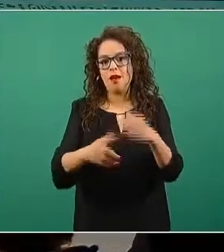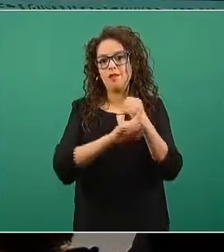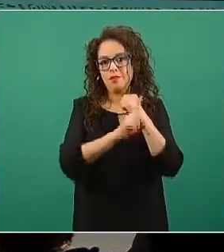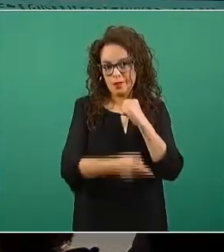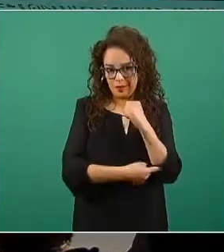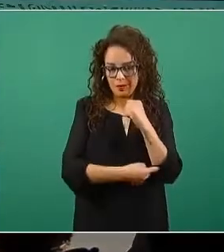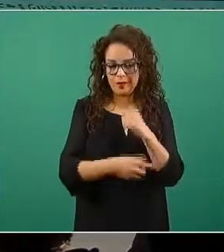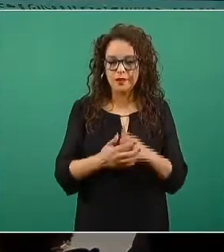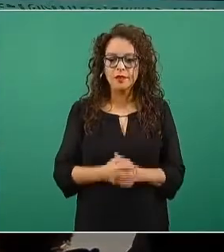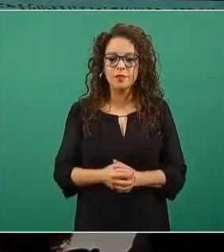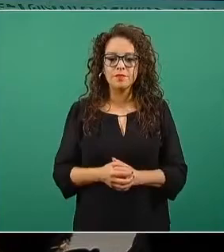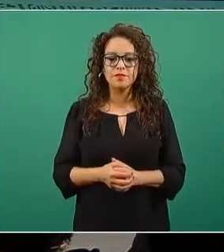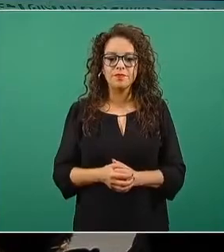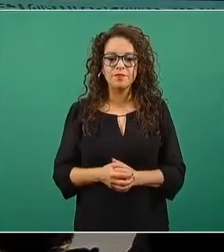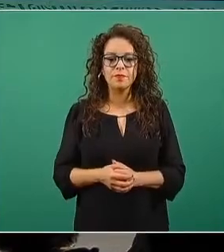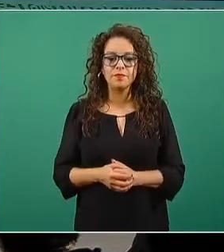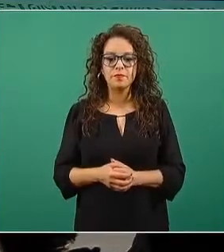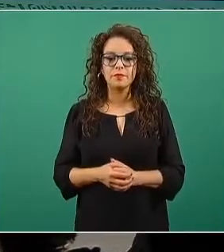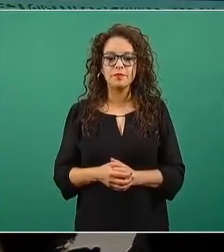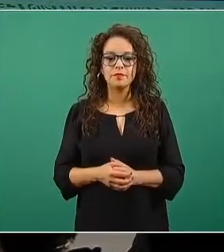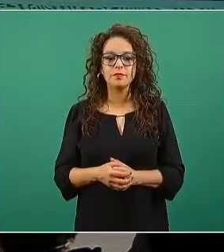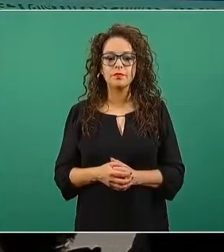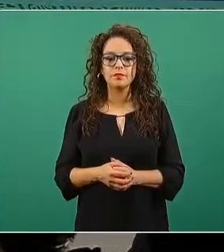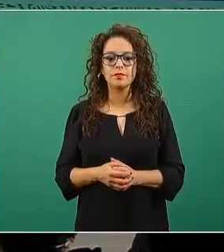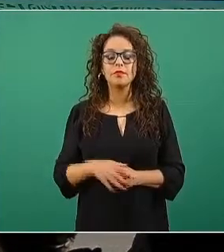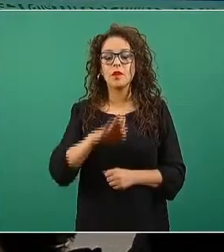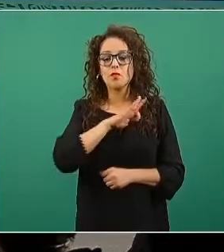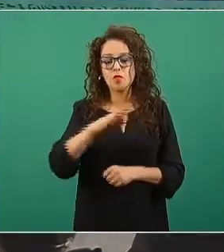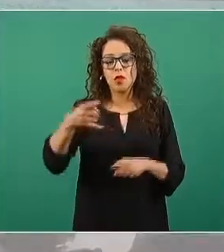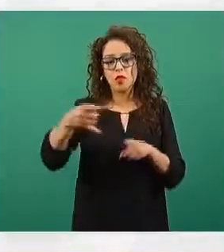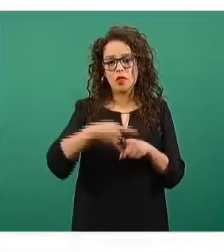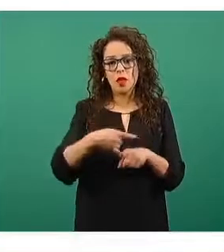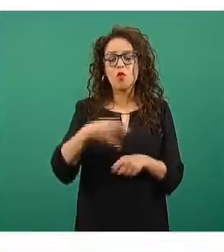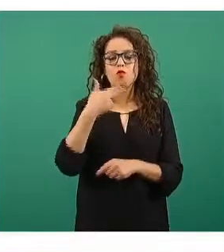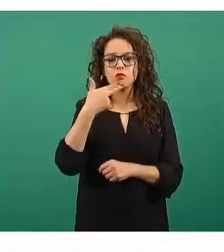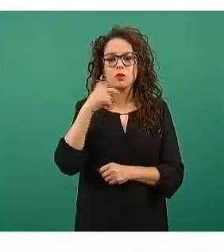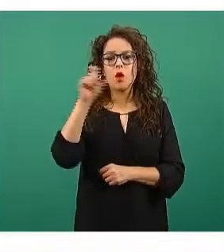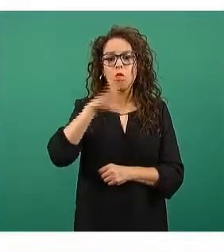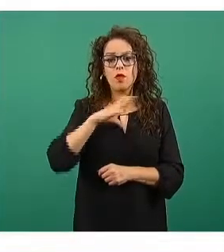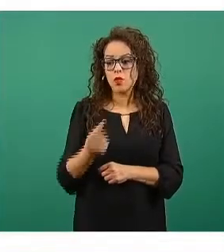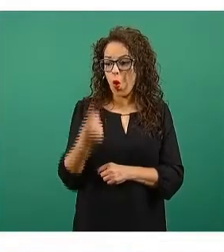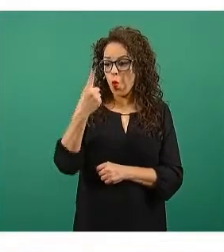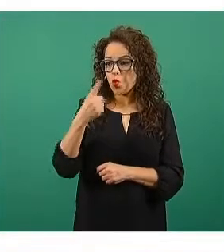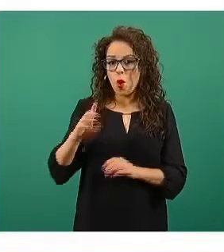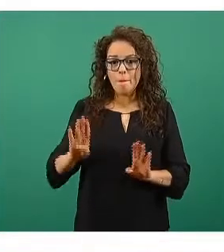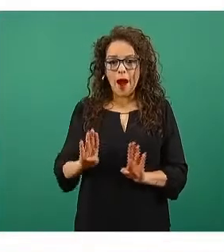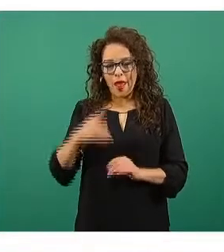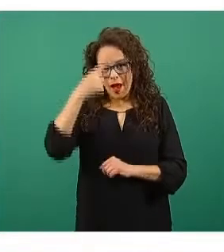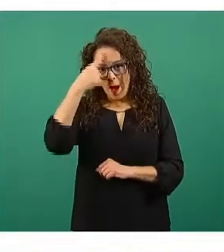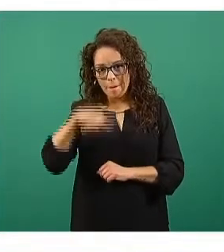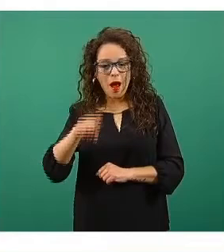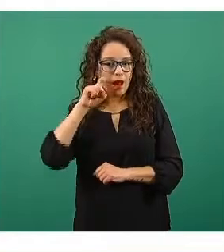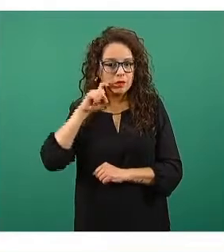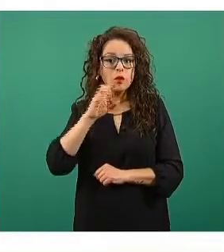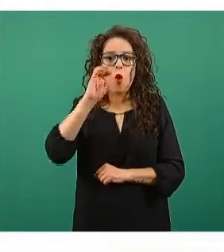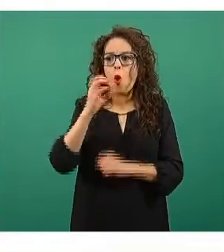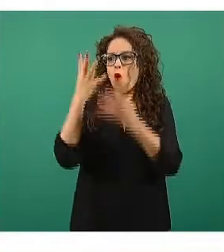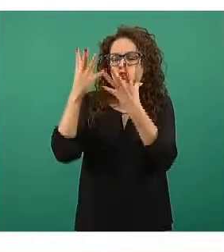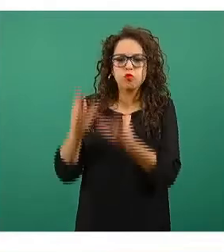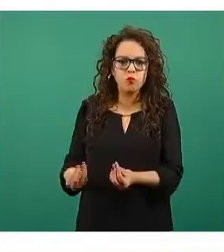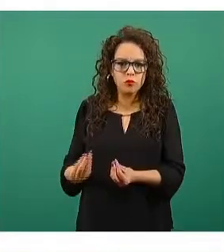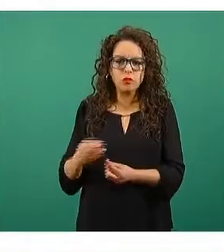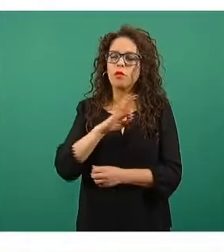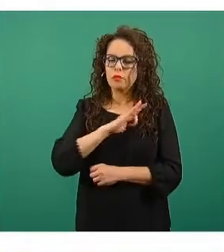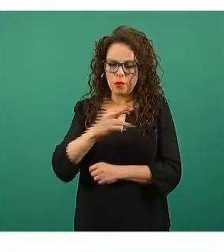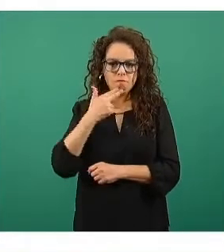para quien tiene una pareja sexual o para quien tiene múltiples parejas sexuales. Los condones son para quien es soltero o quien es